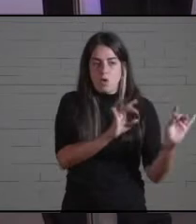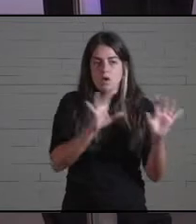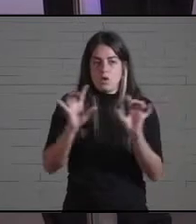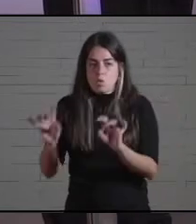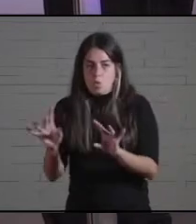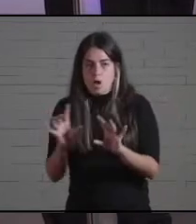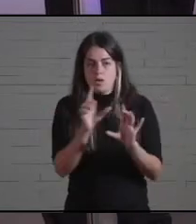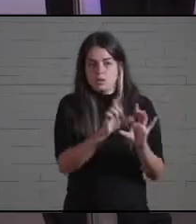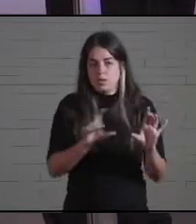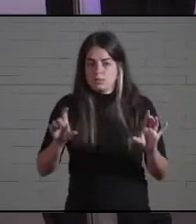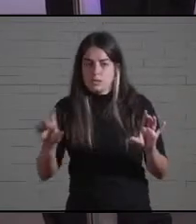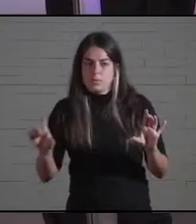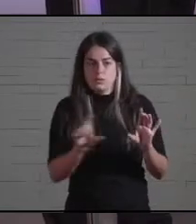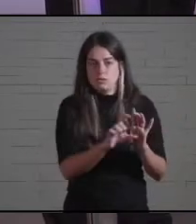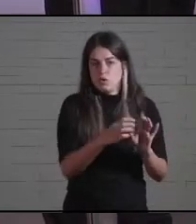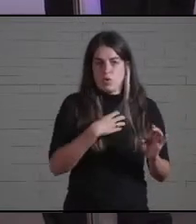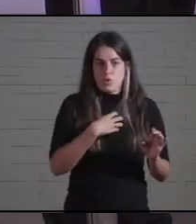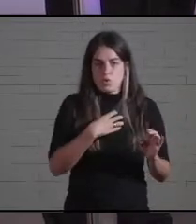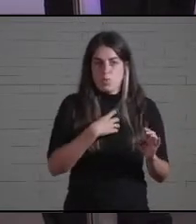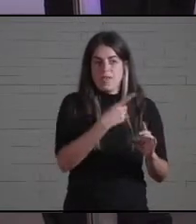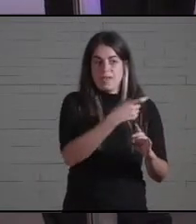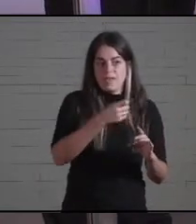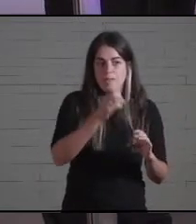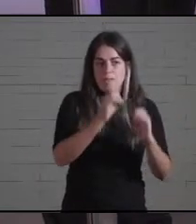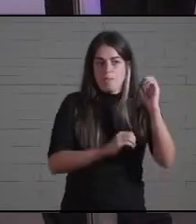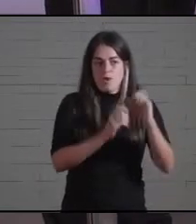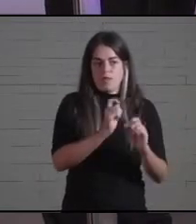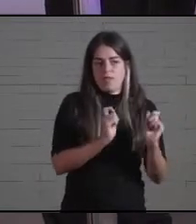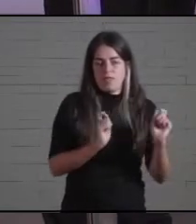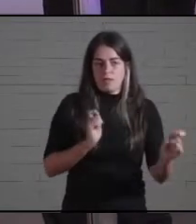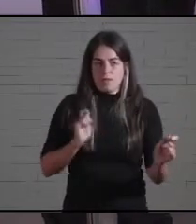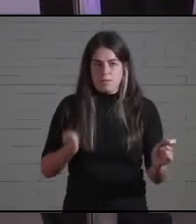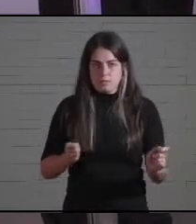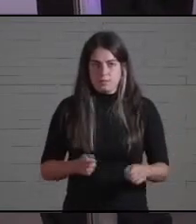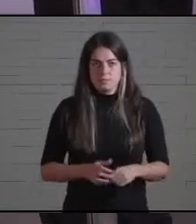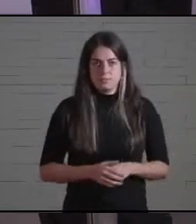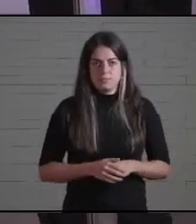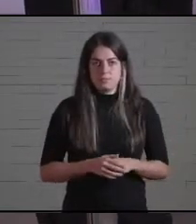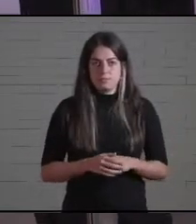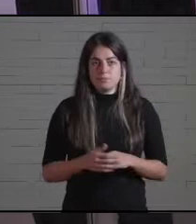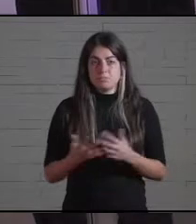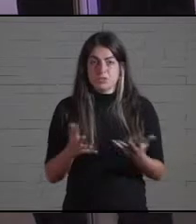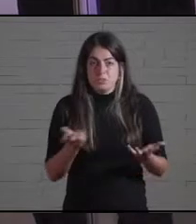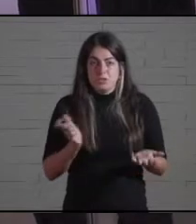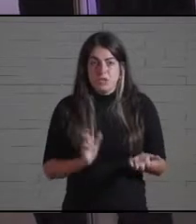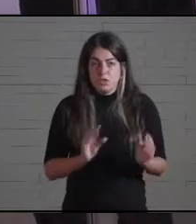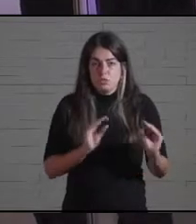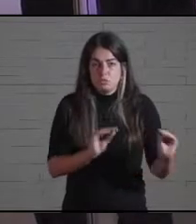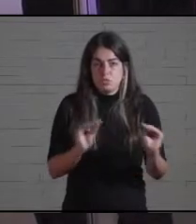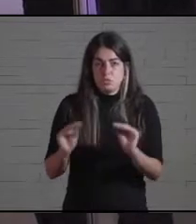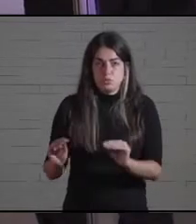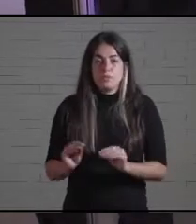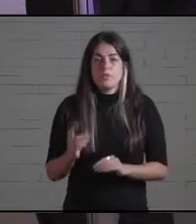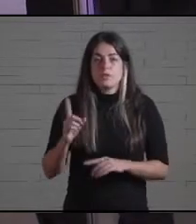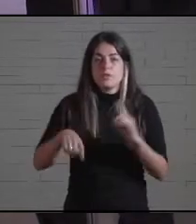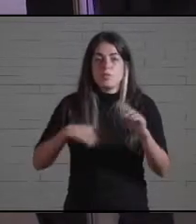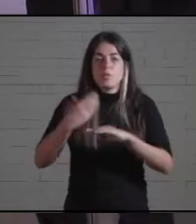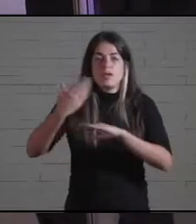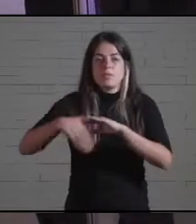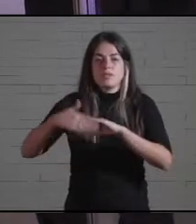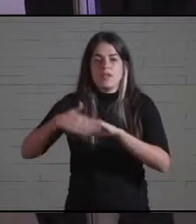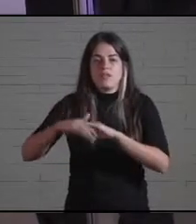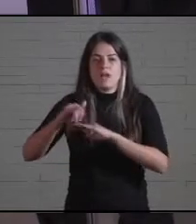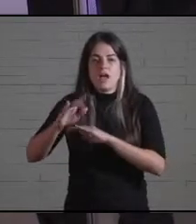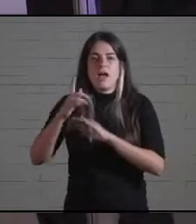y remunerado al 100%, que es más o menos el salario. Aunque hay algunas limitaciones, que luego voy a entrar en ellas,